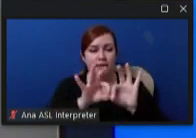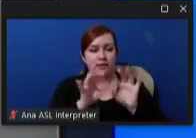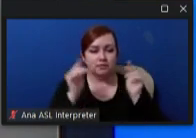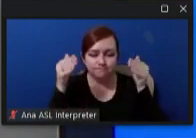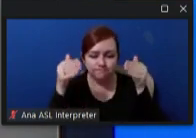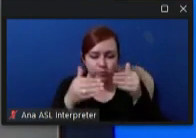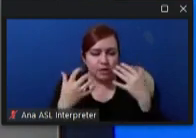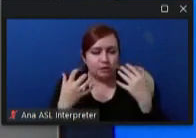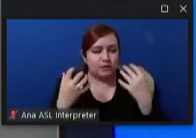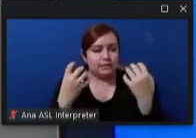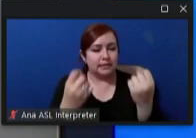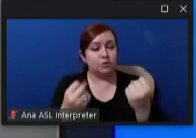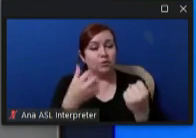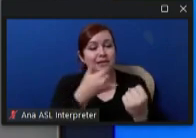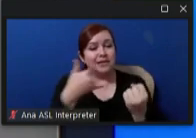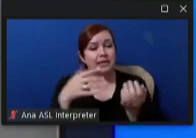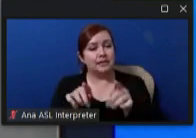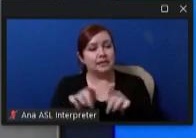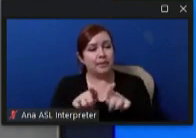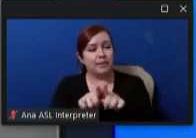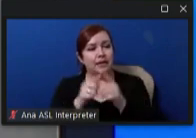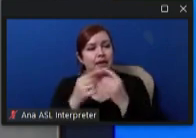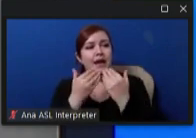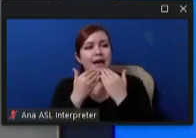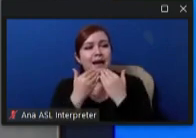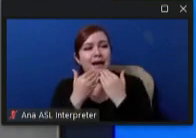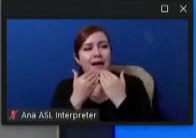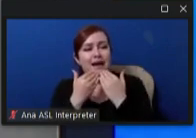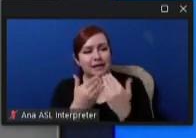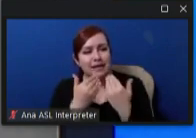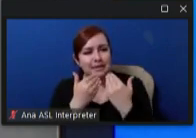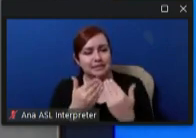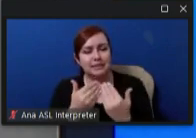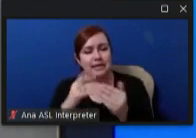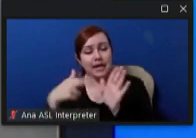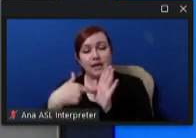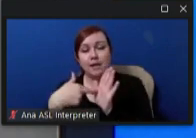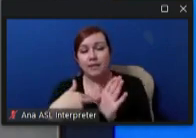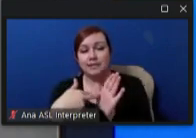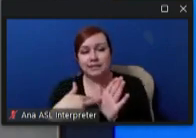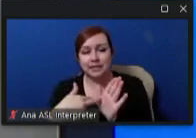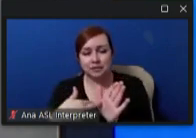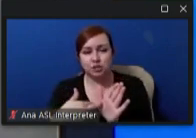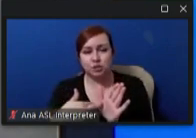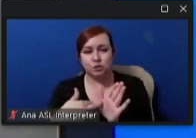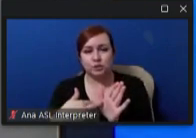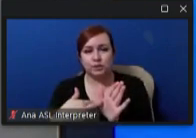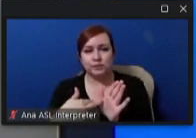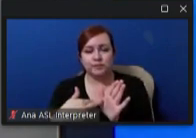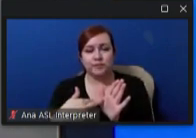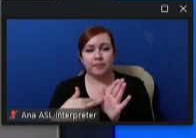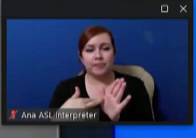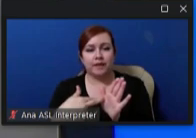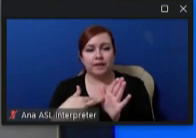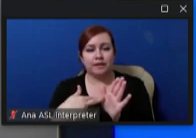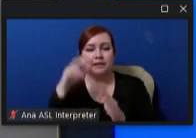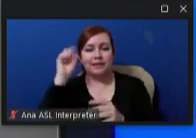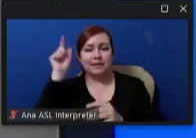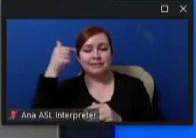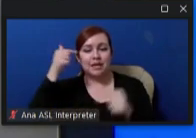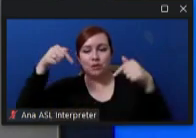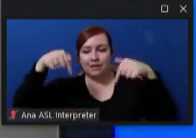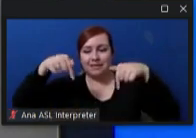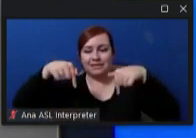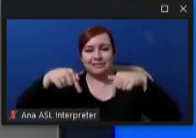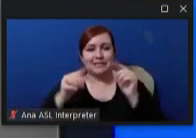a la representación del Estado, a la delegación, ilustre representación del Estado en esta audiencia. Yo